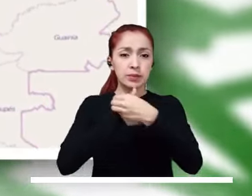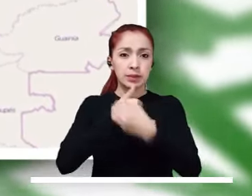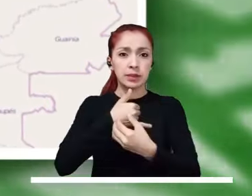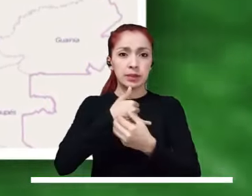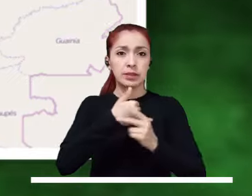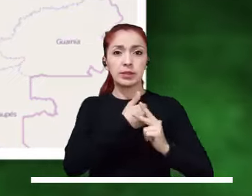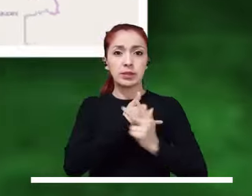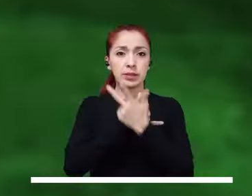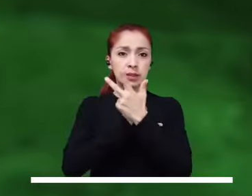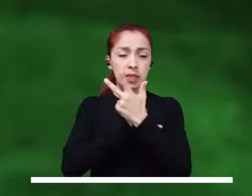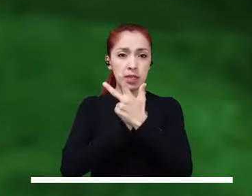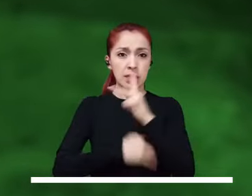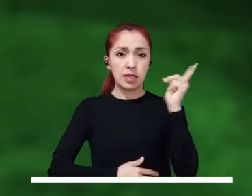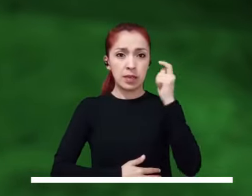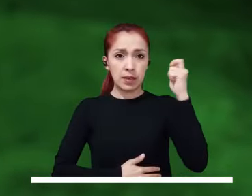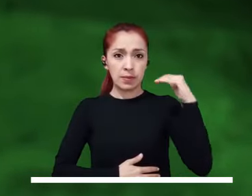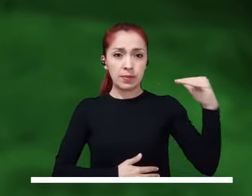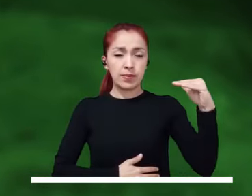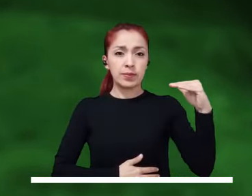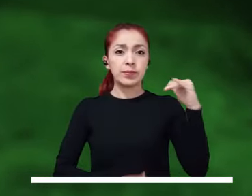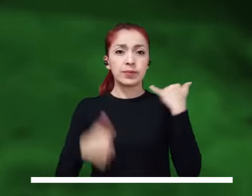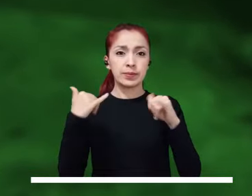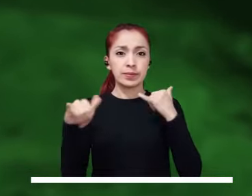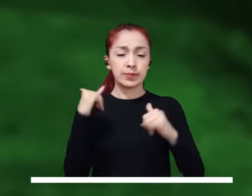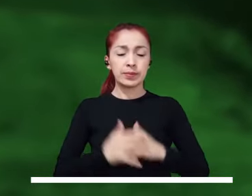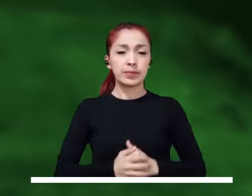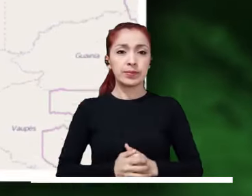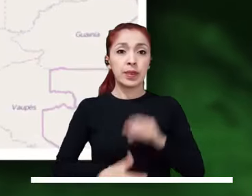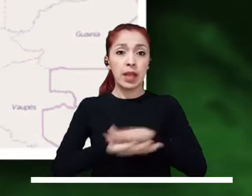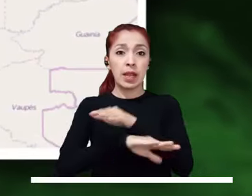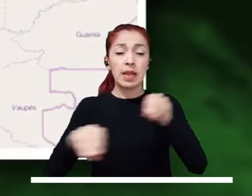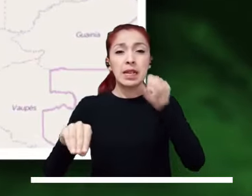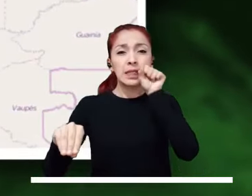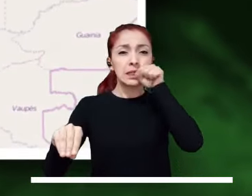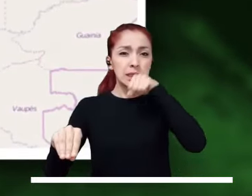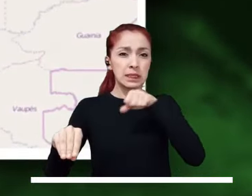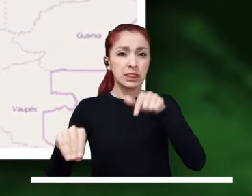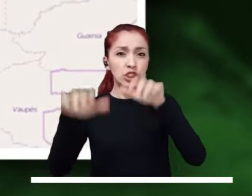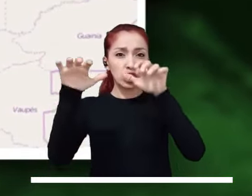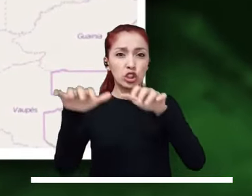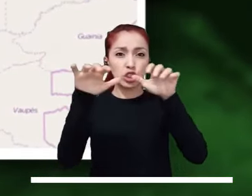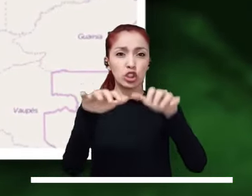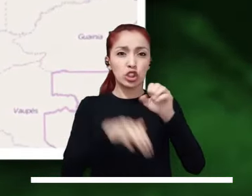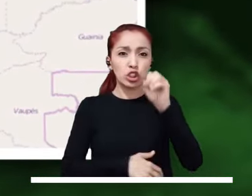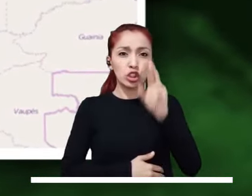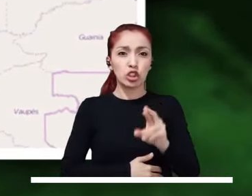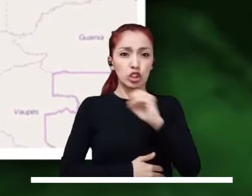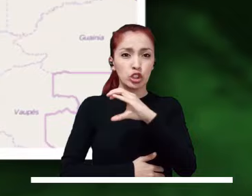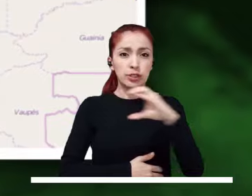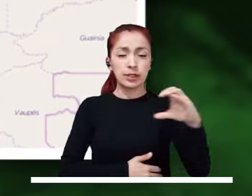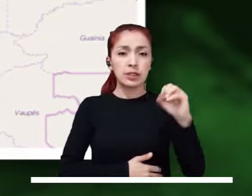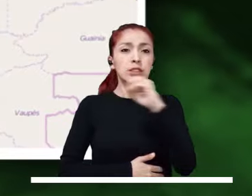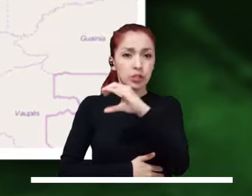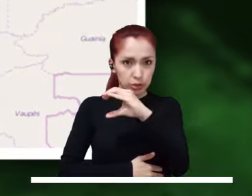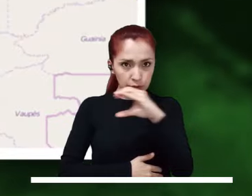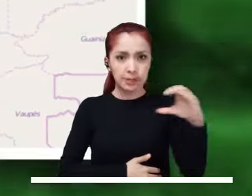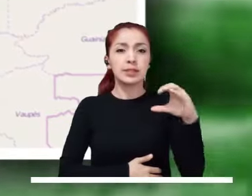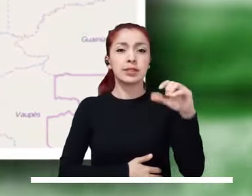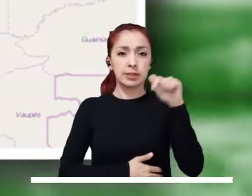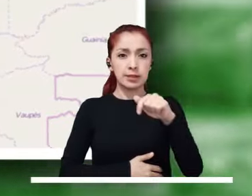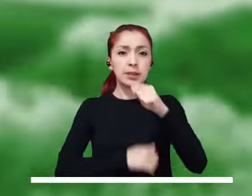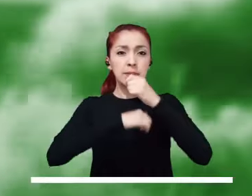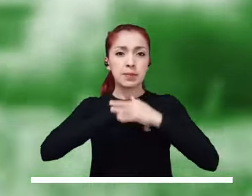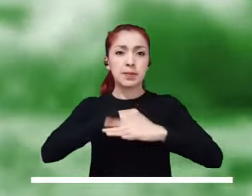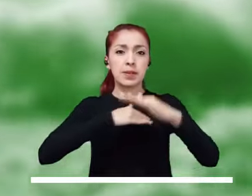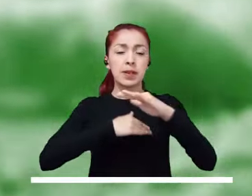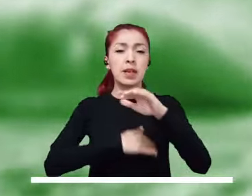Alta probabilidad de deslizamientos en el Caribe, el Pacífico, Los Andes, Meta y Casanare. Alerta